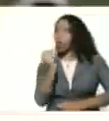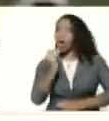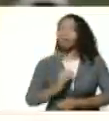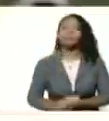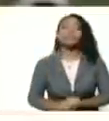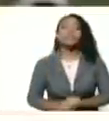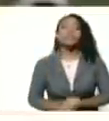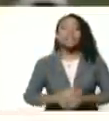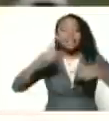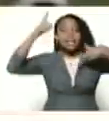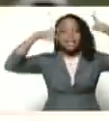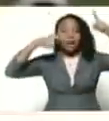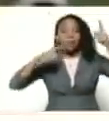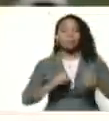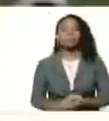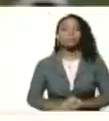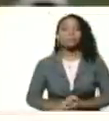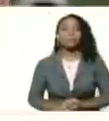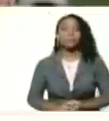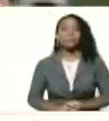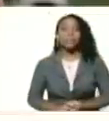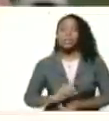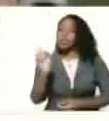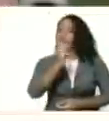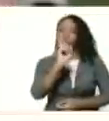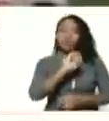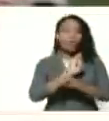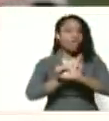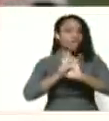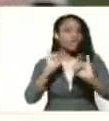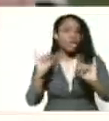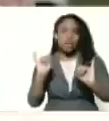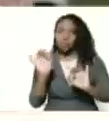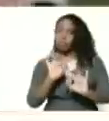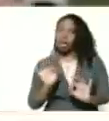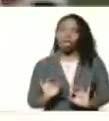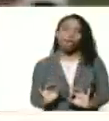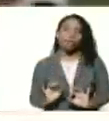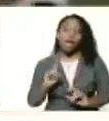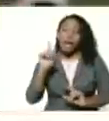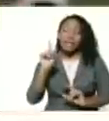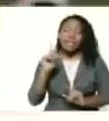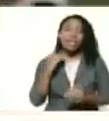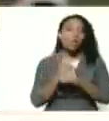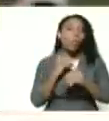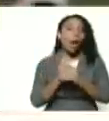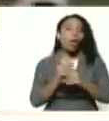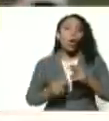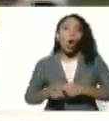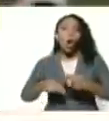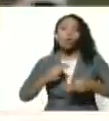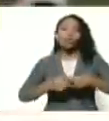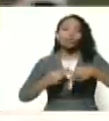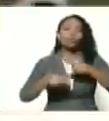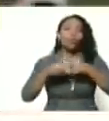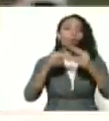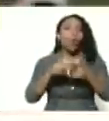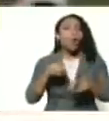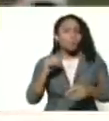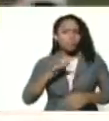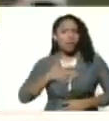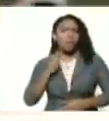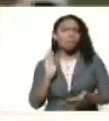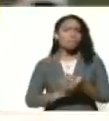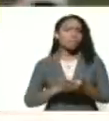y de Hugo Chávez. No está terminado esto, está en construcción. Pudiéramos poner un aviso, ¿te